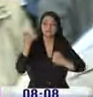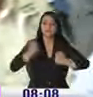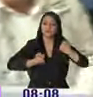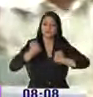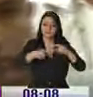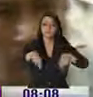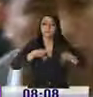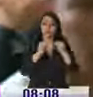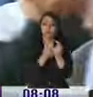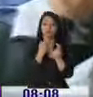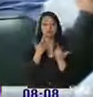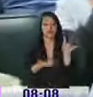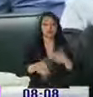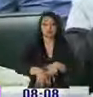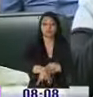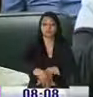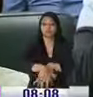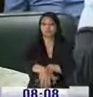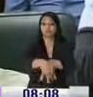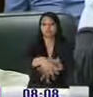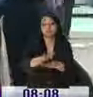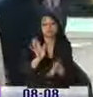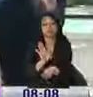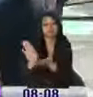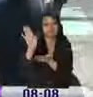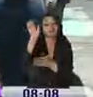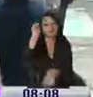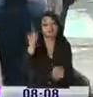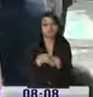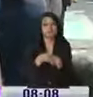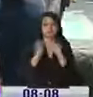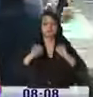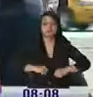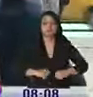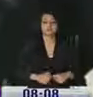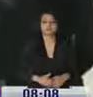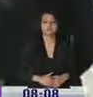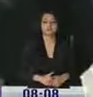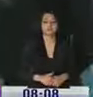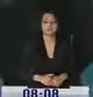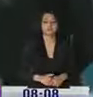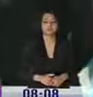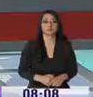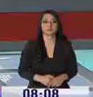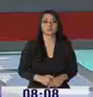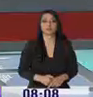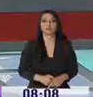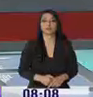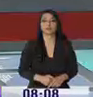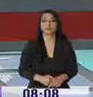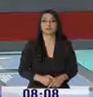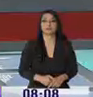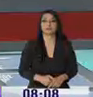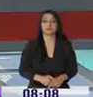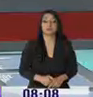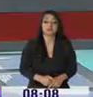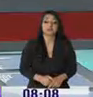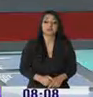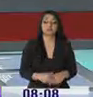realizar manifestaciones como medida de rechazo, informó Sofía Vintimilla. ¿Qué postura tan difícil, ¿no?